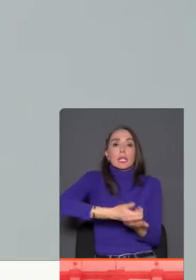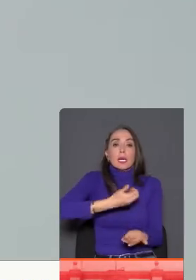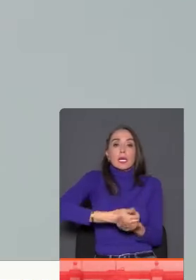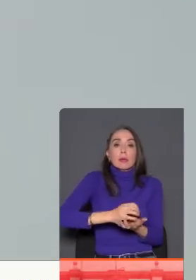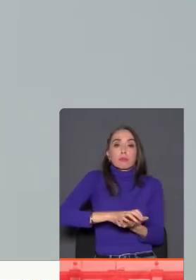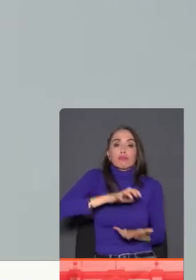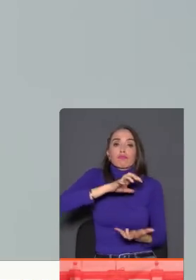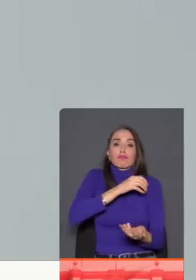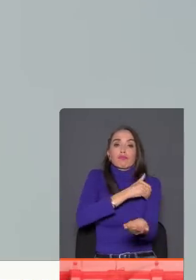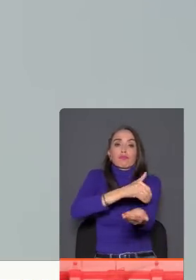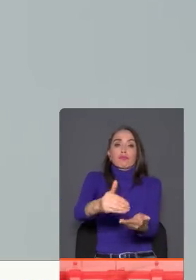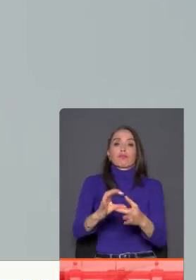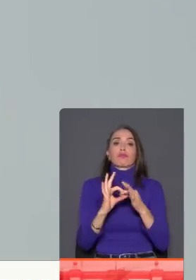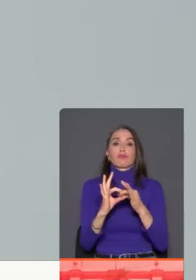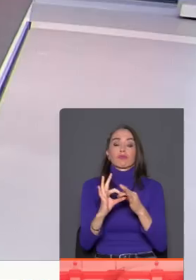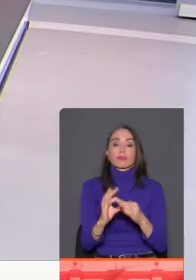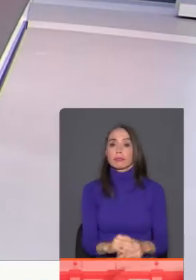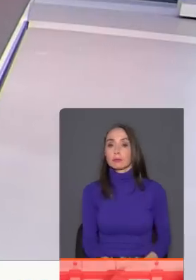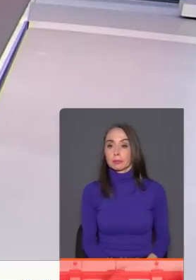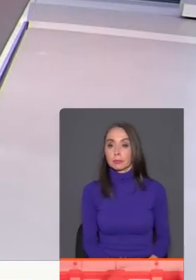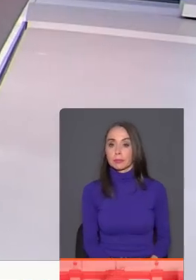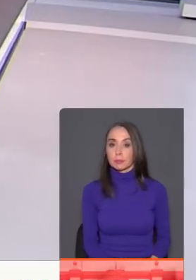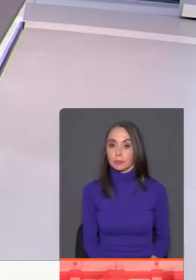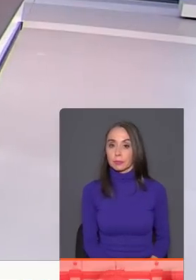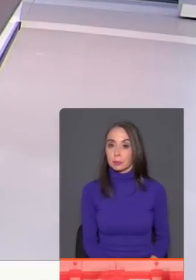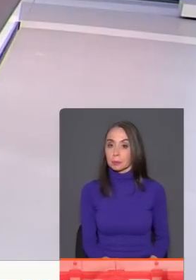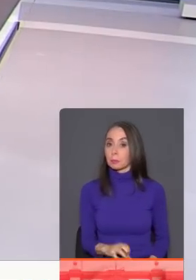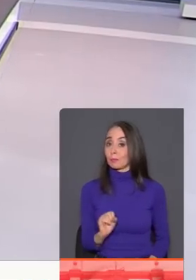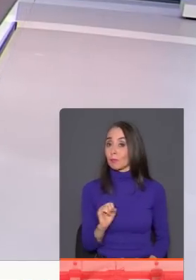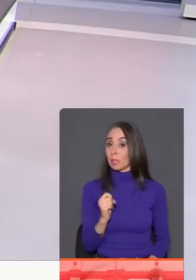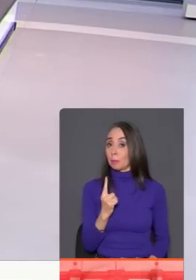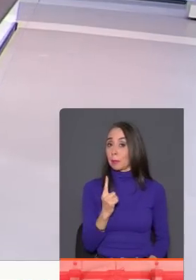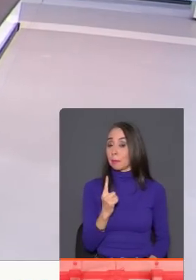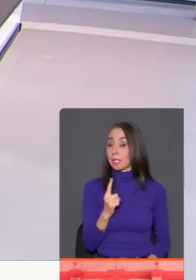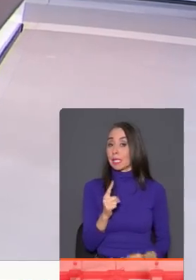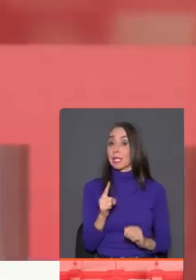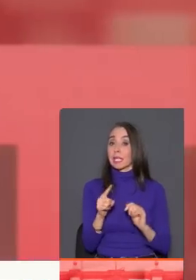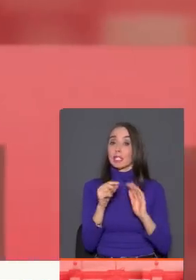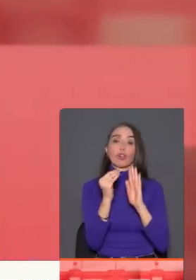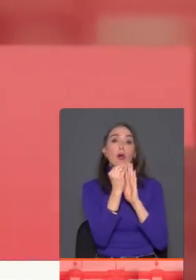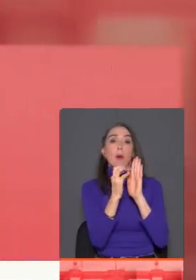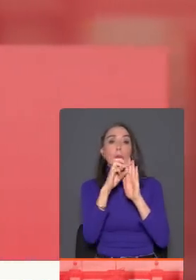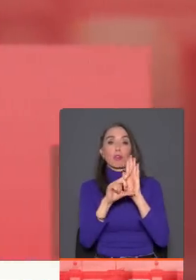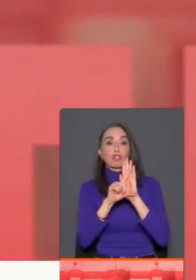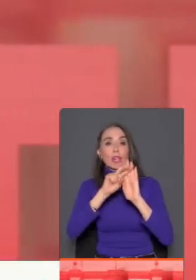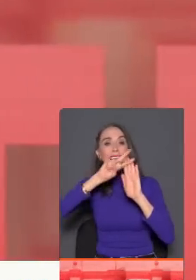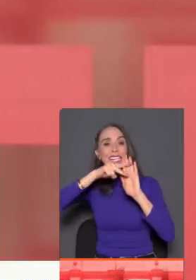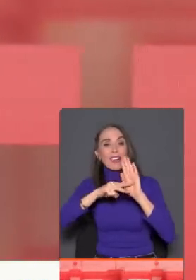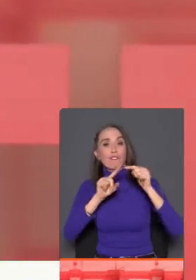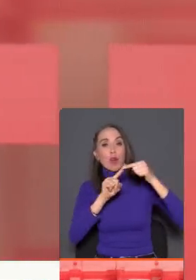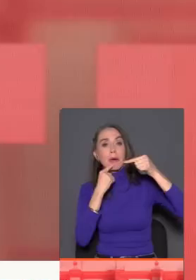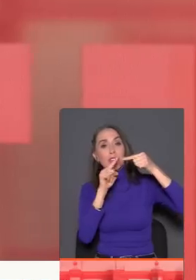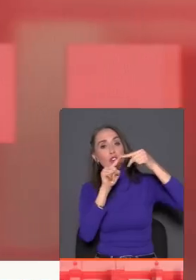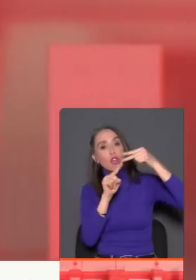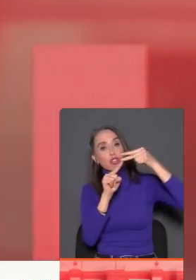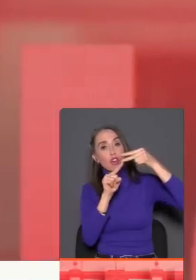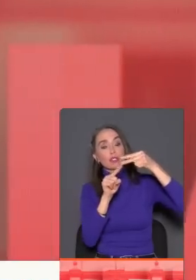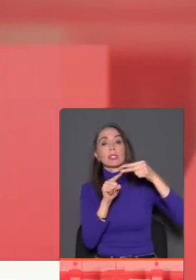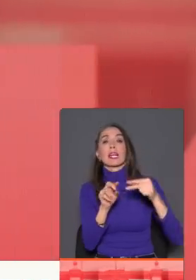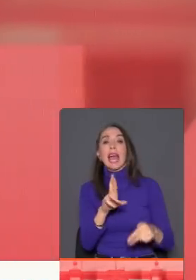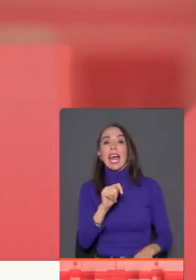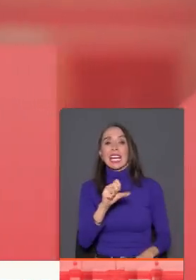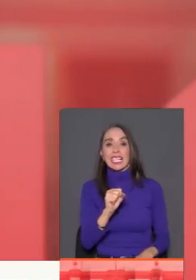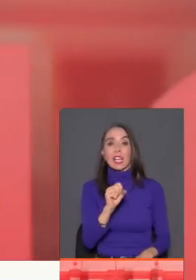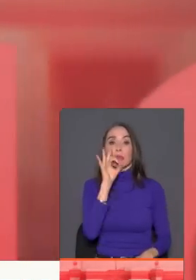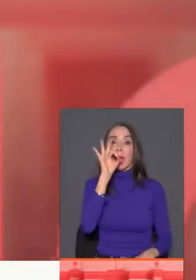grandes utilidades la primera parte de la reforma tributaria lo que decía ramón renta y riqueza